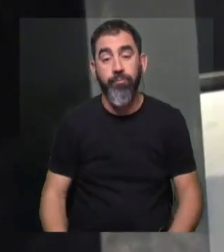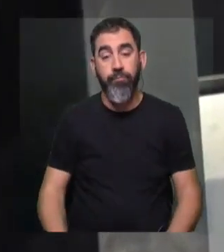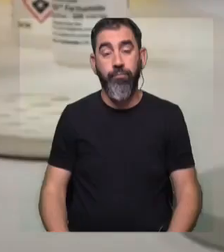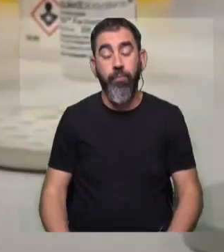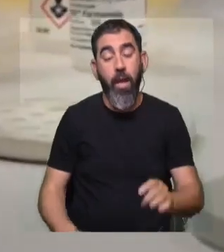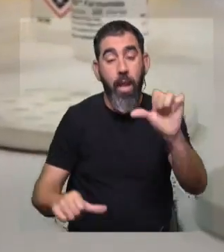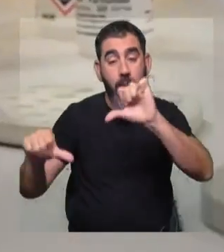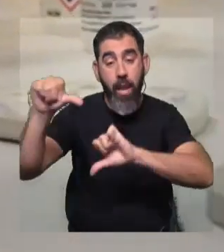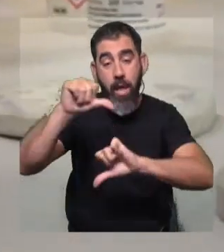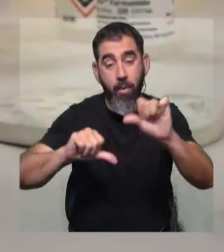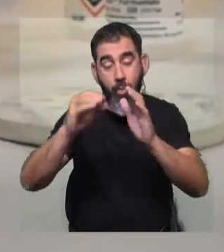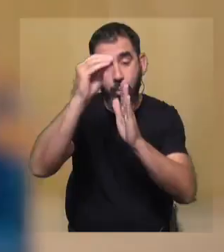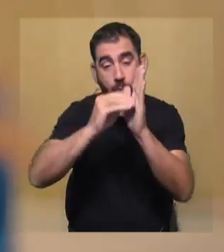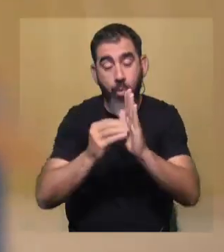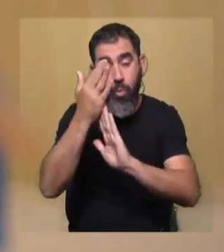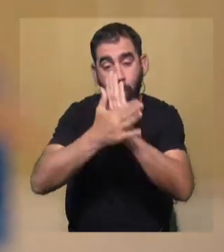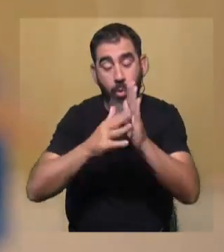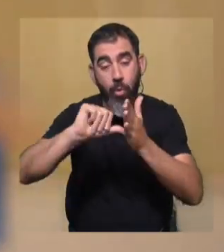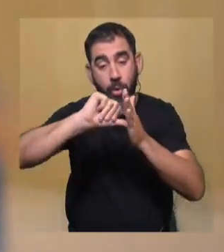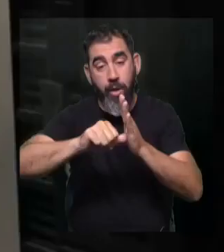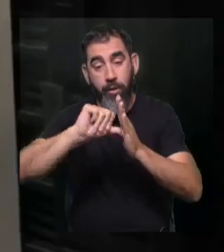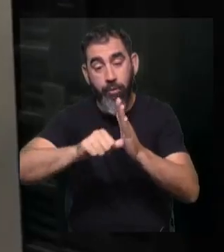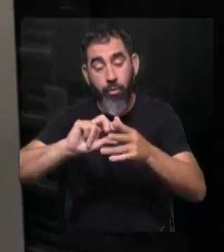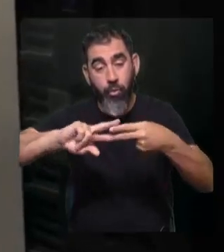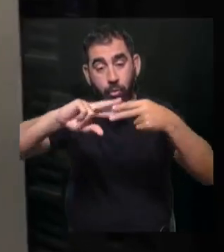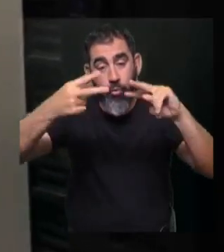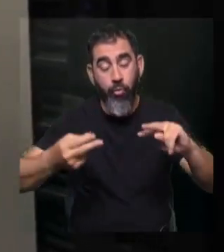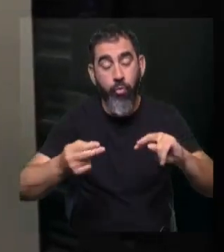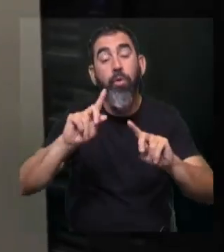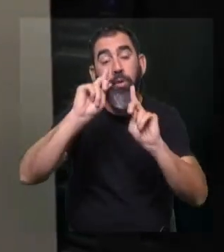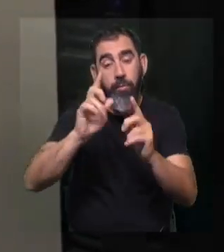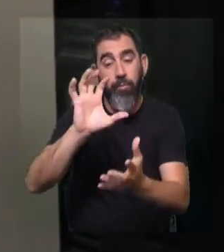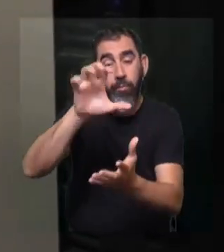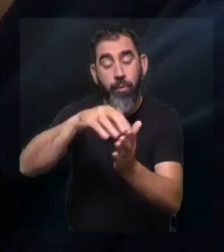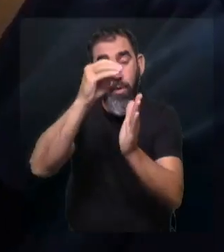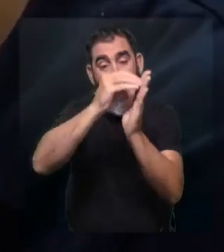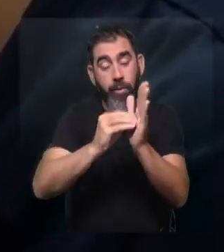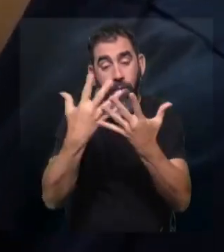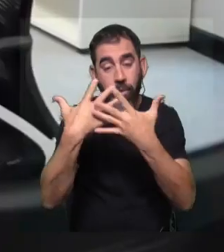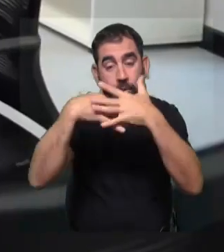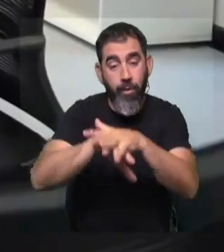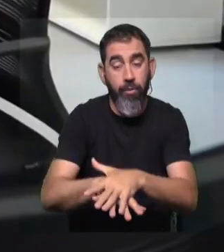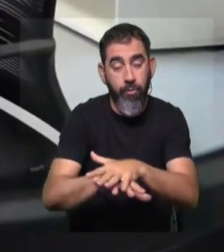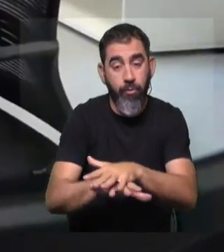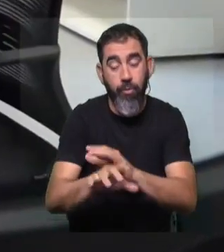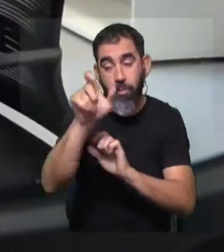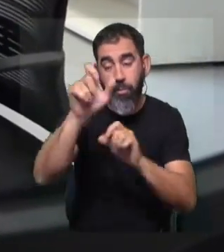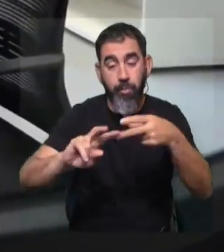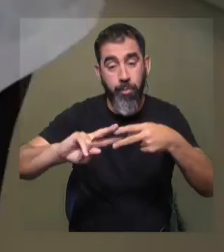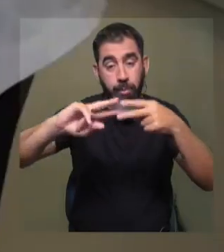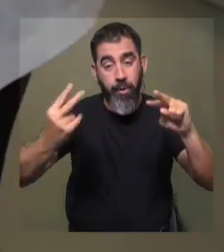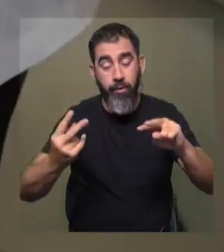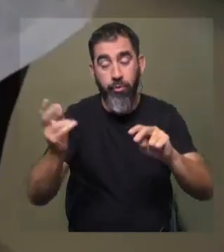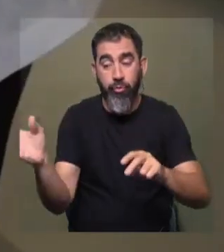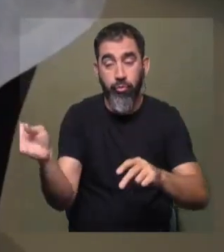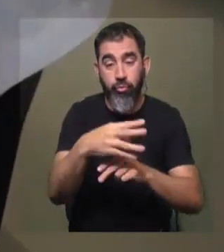el Laboratorio del Registro Nacional de Huella Genética tiene ya otra base de datos integrada con los perfiles genéticos de todas